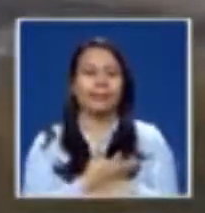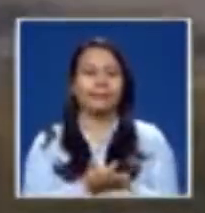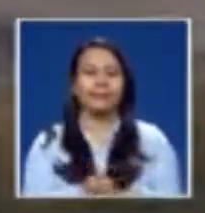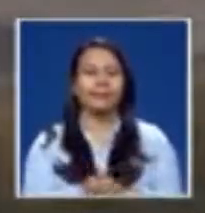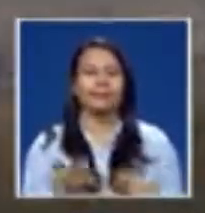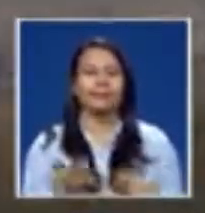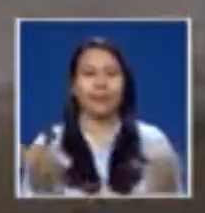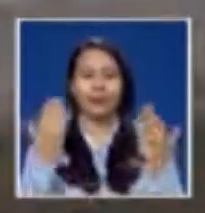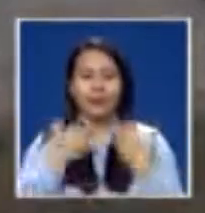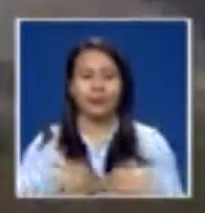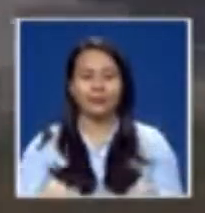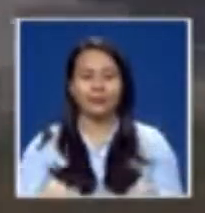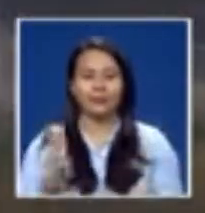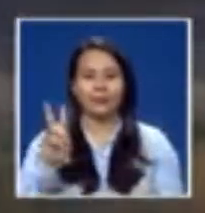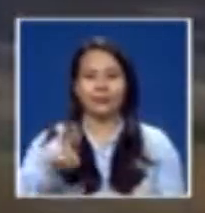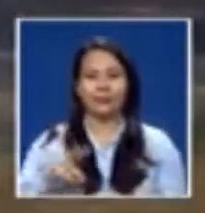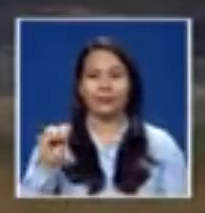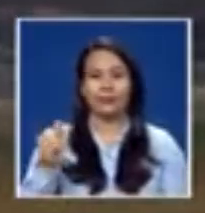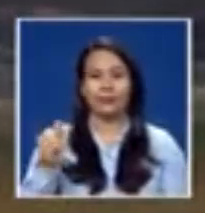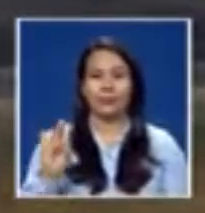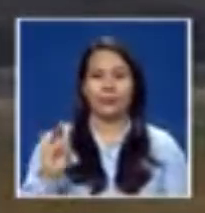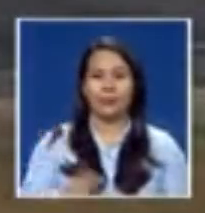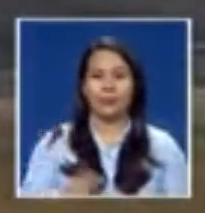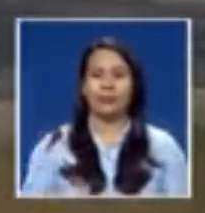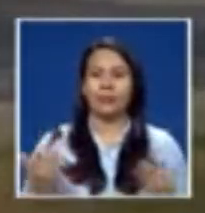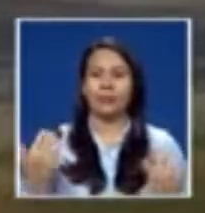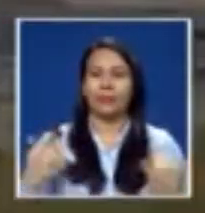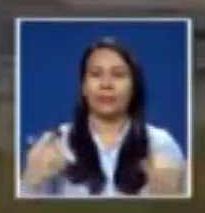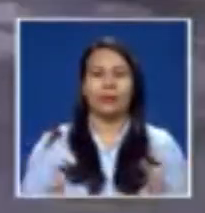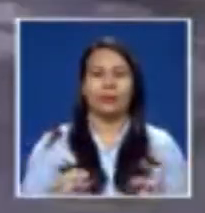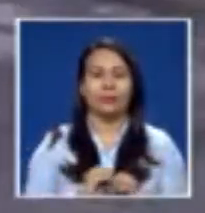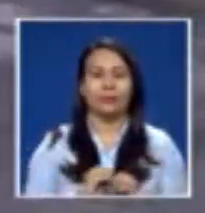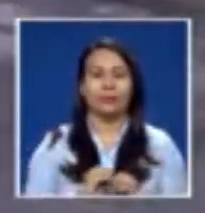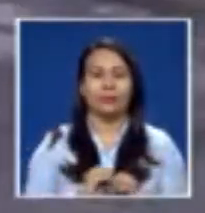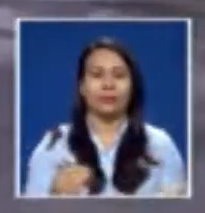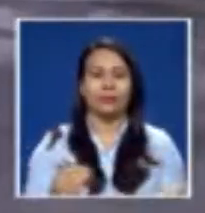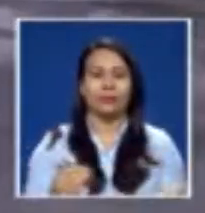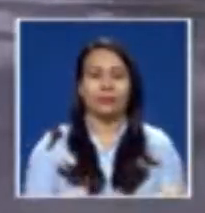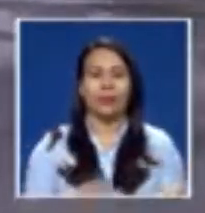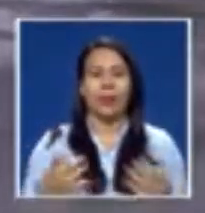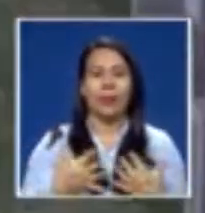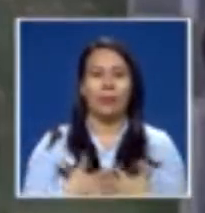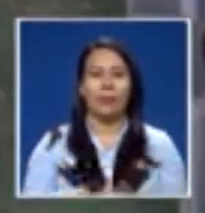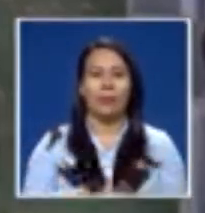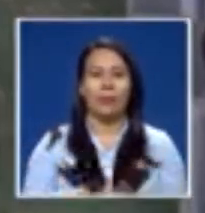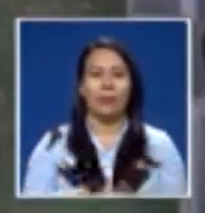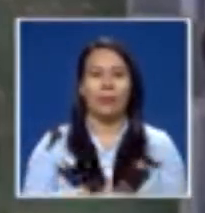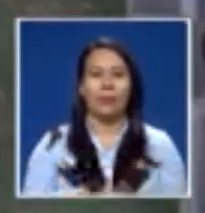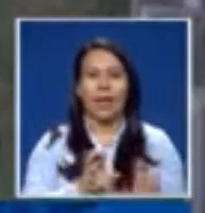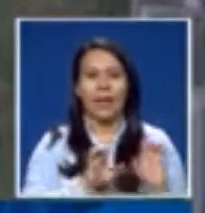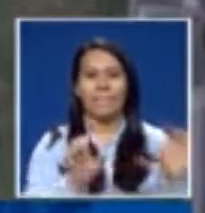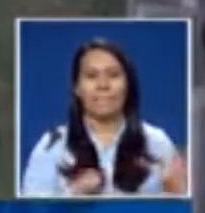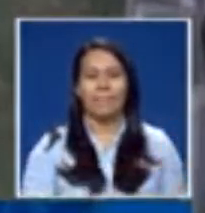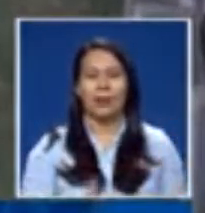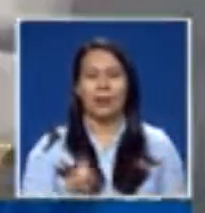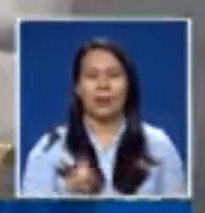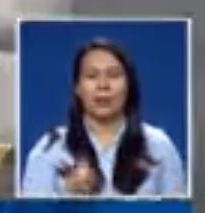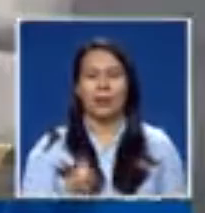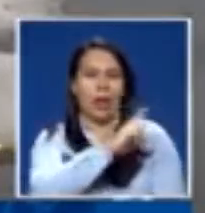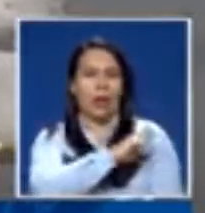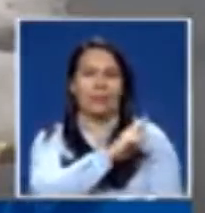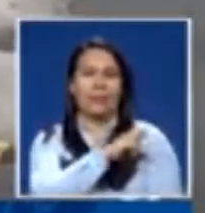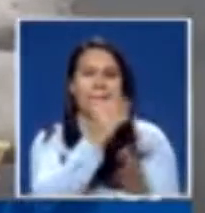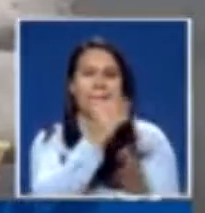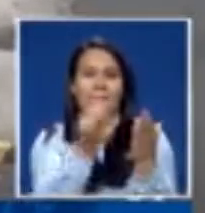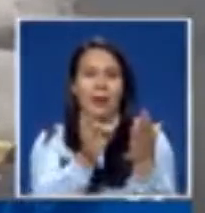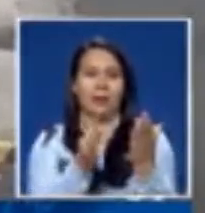a finales del 2017 el campamento quedó abandonado nuevamente. El proyecto fracasó y la empresa pública que estaba a cargo no tenía